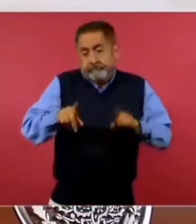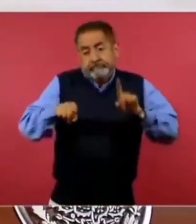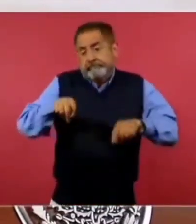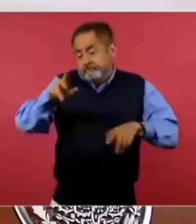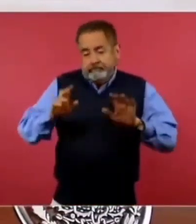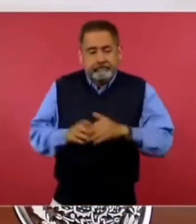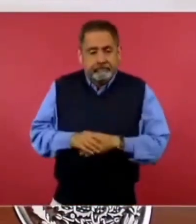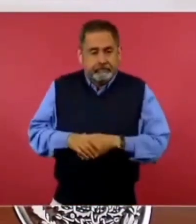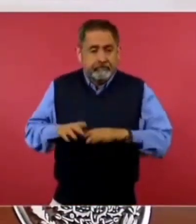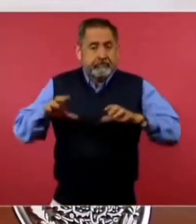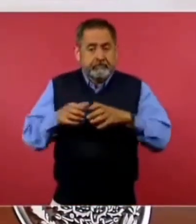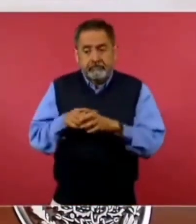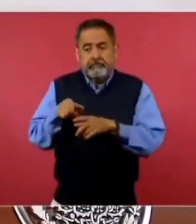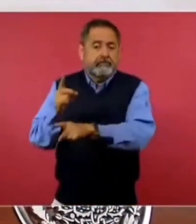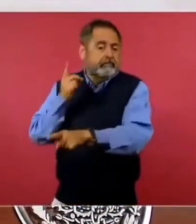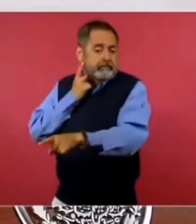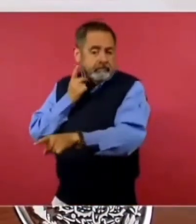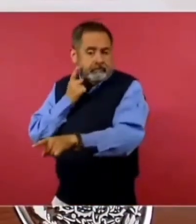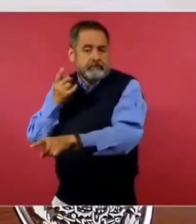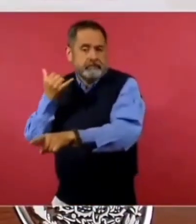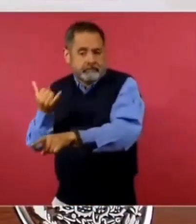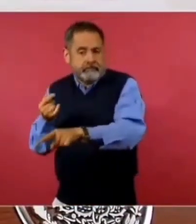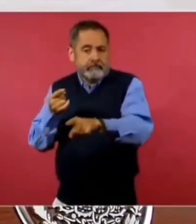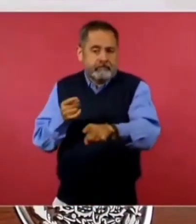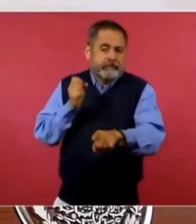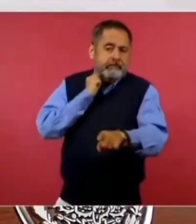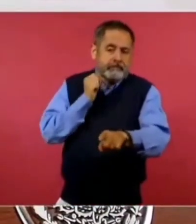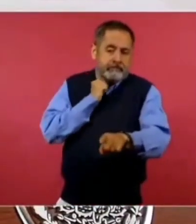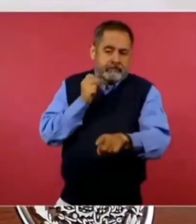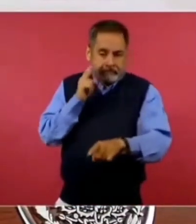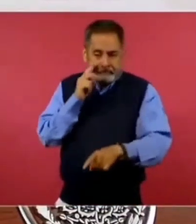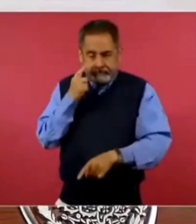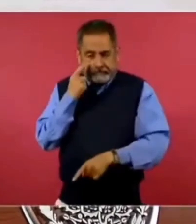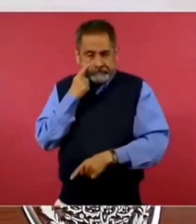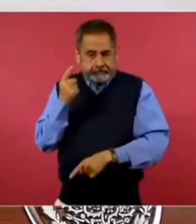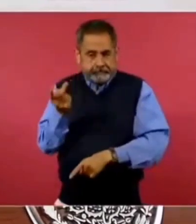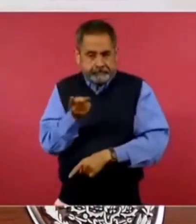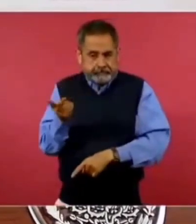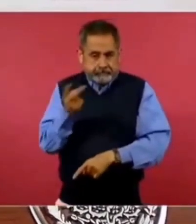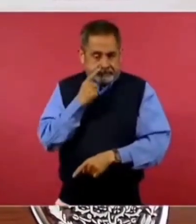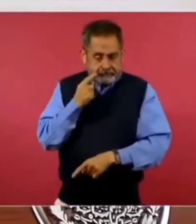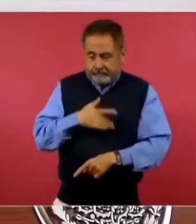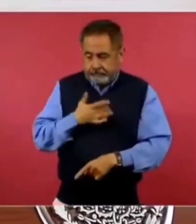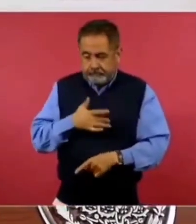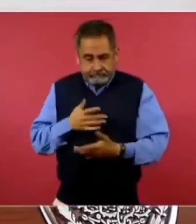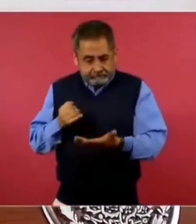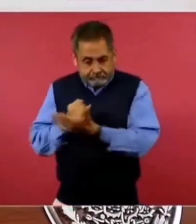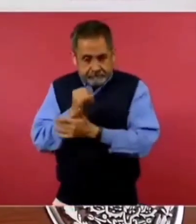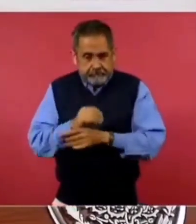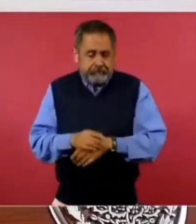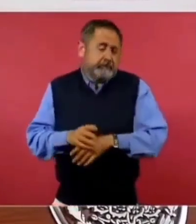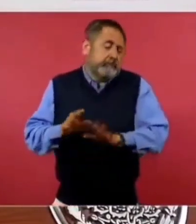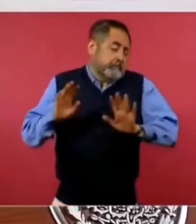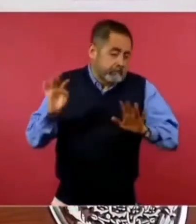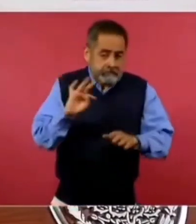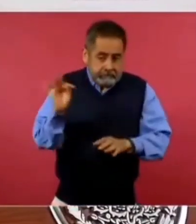Es el poder legislativo. Y una vez que está aprobada, en su caso,